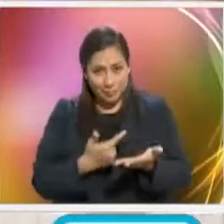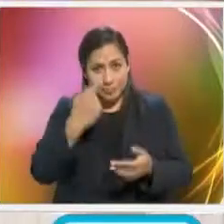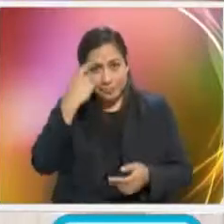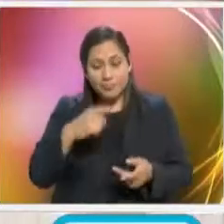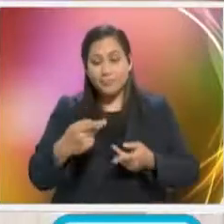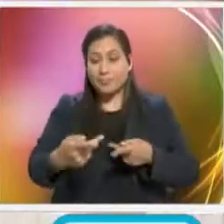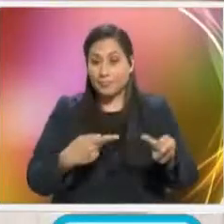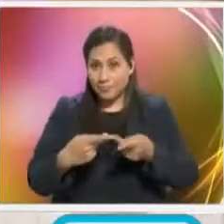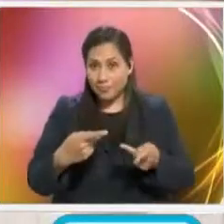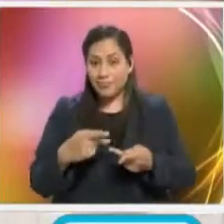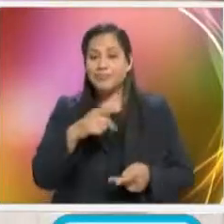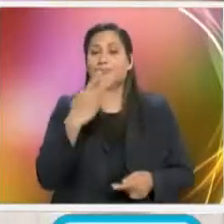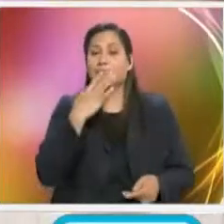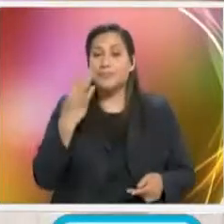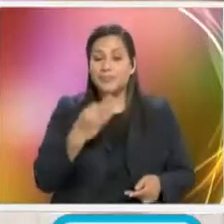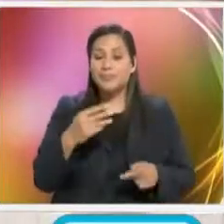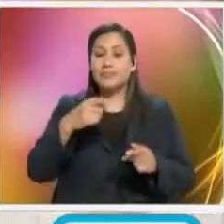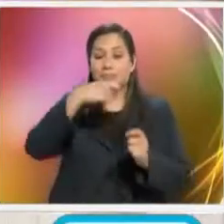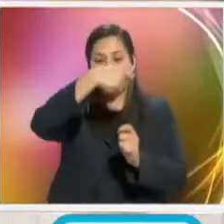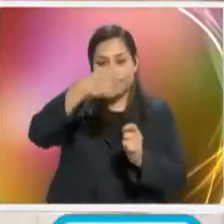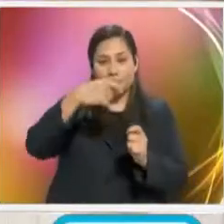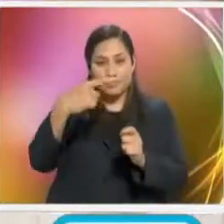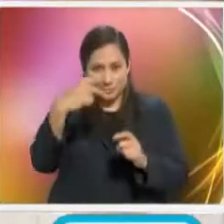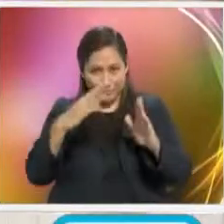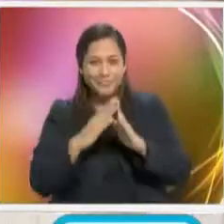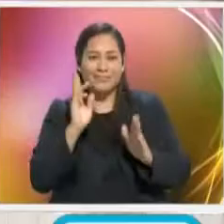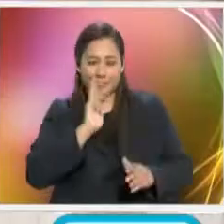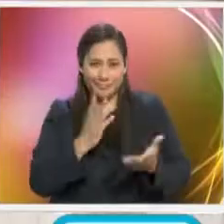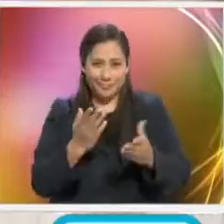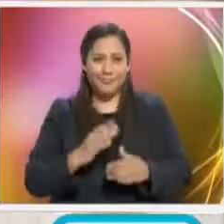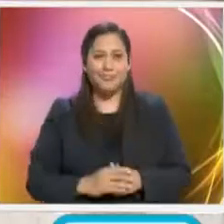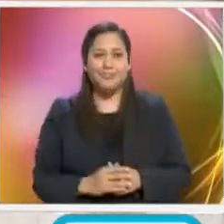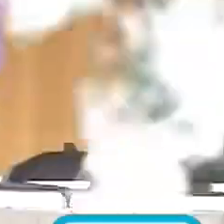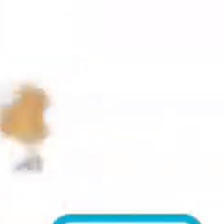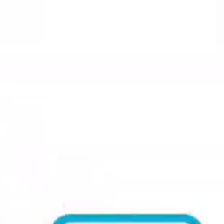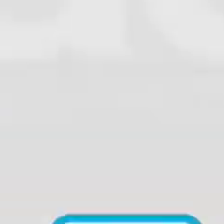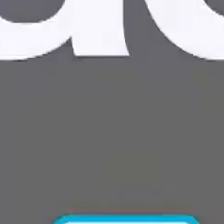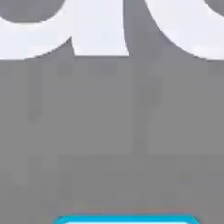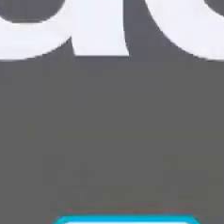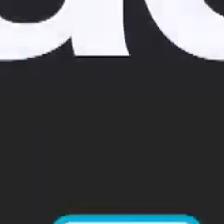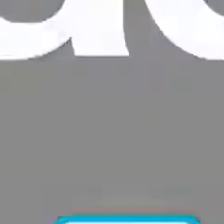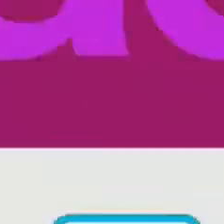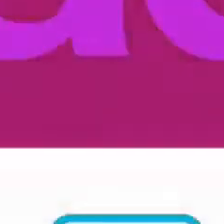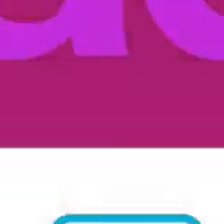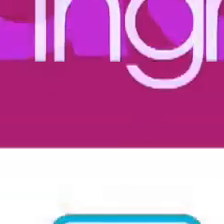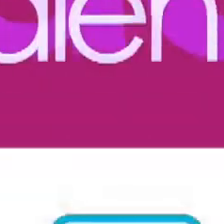para preparar estas deliciosas paletas allá en casa? Vamos a verlos. Perfecto, vamos.